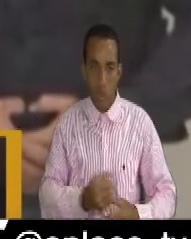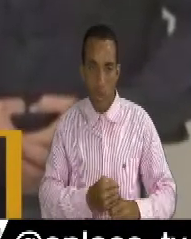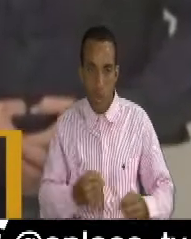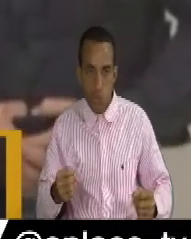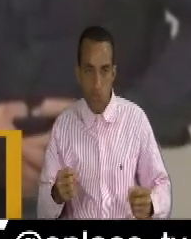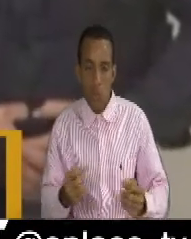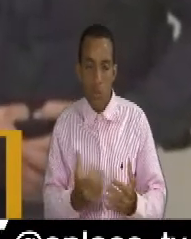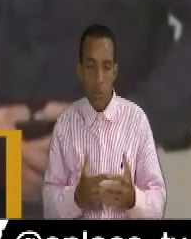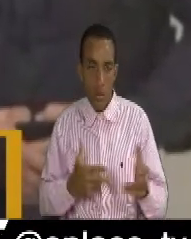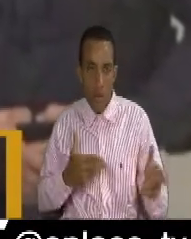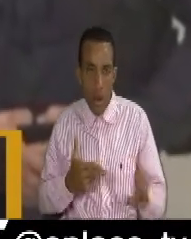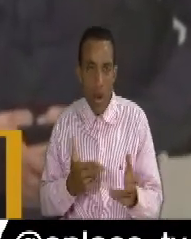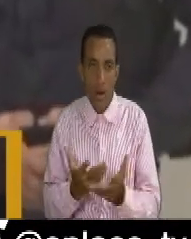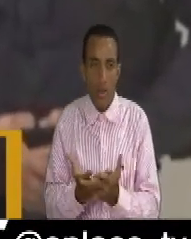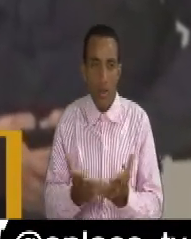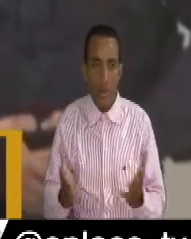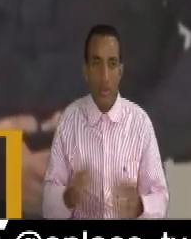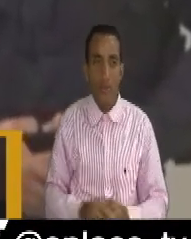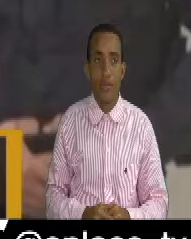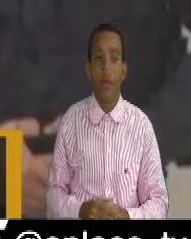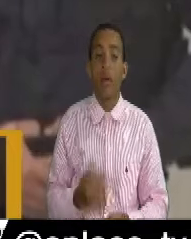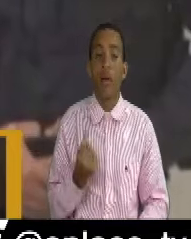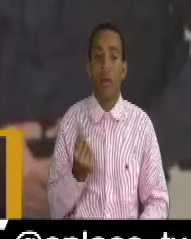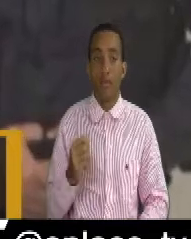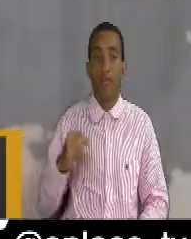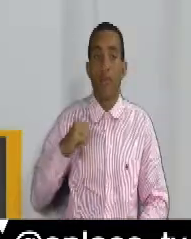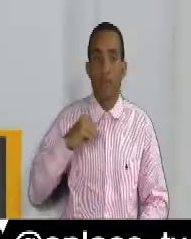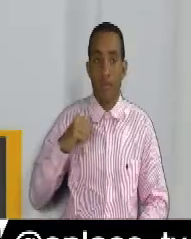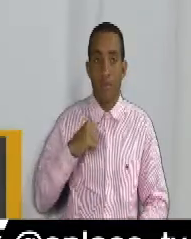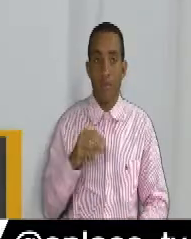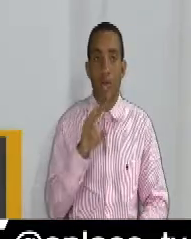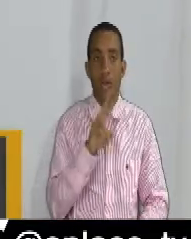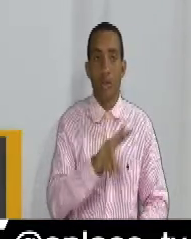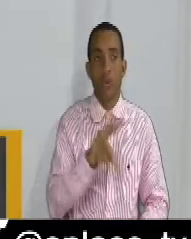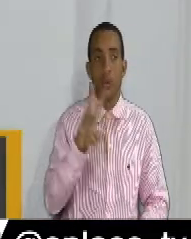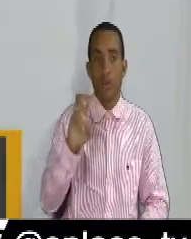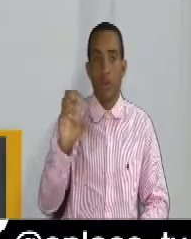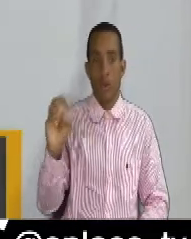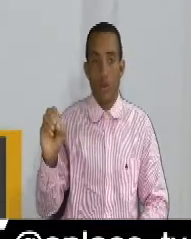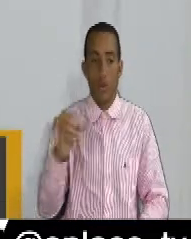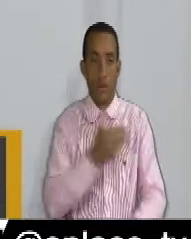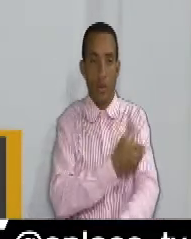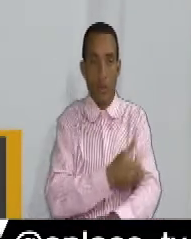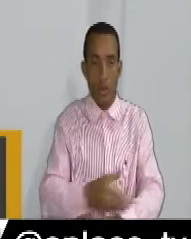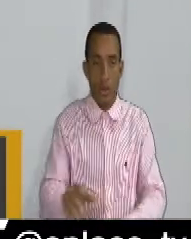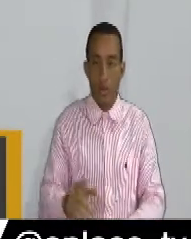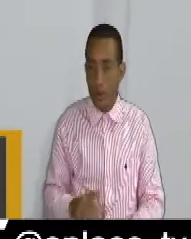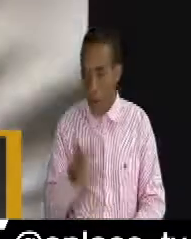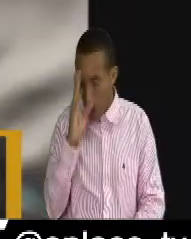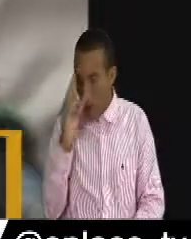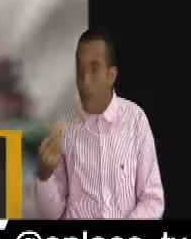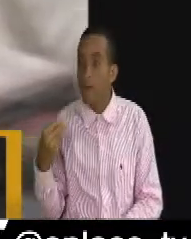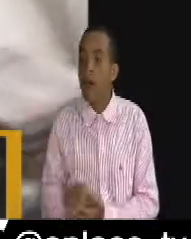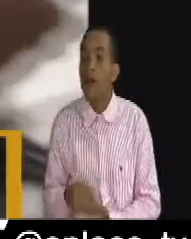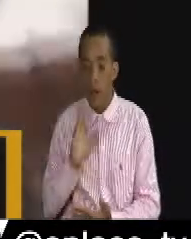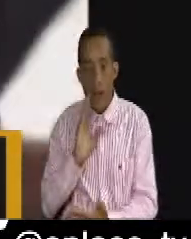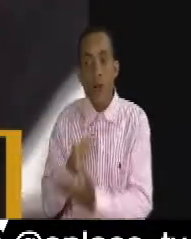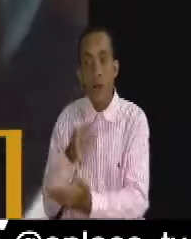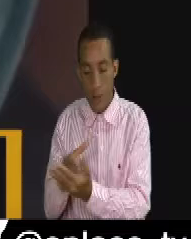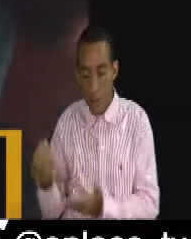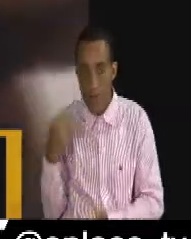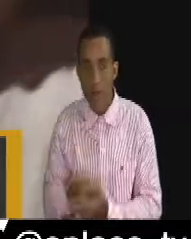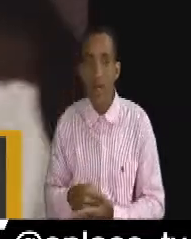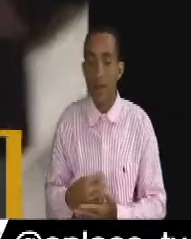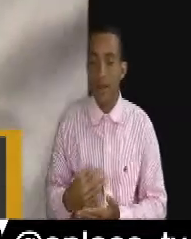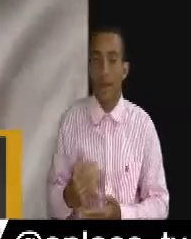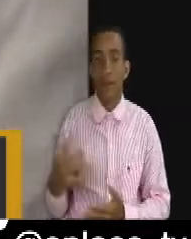su poder, al parecer, la suma de 280 millones de pesos producto de la extorsión. La zona de influencia